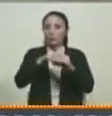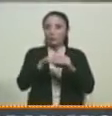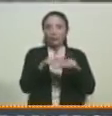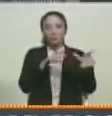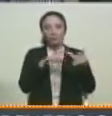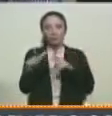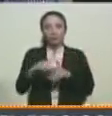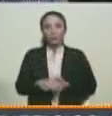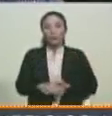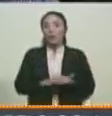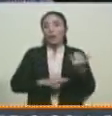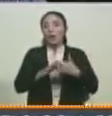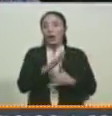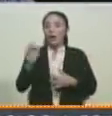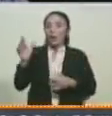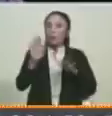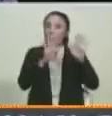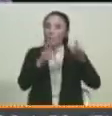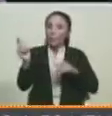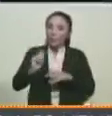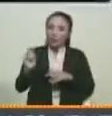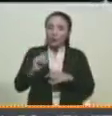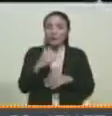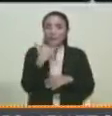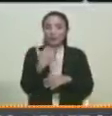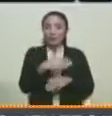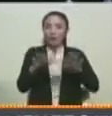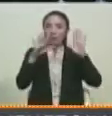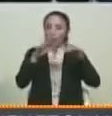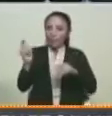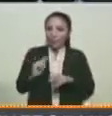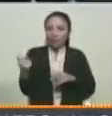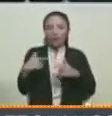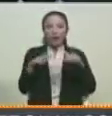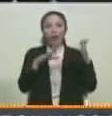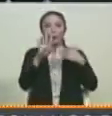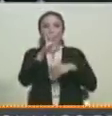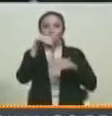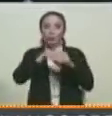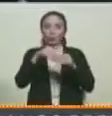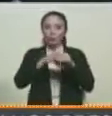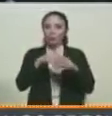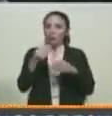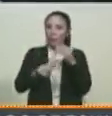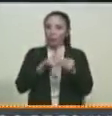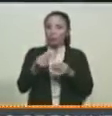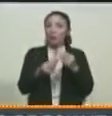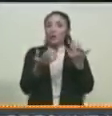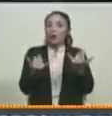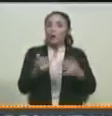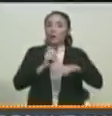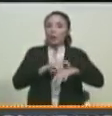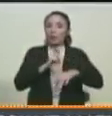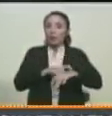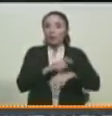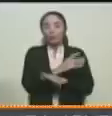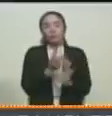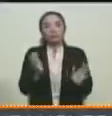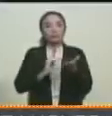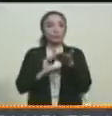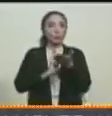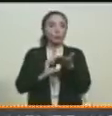de los últimos 9 meses y medio, ya 10 meses. Y llegó la hora de